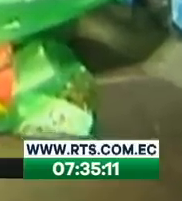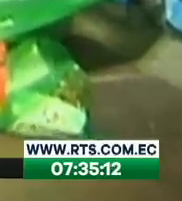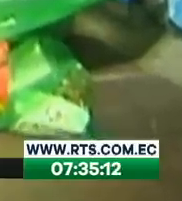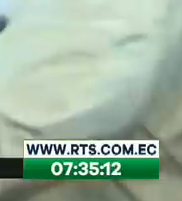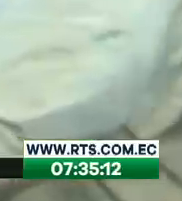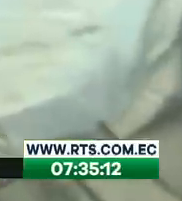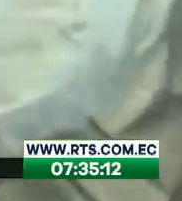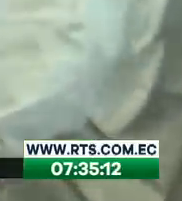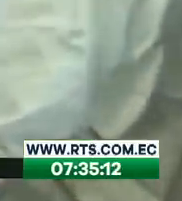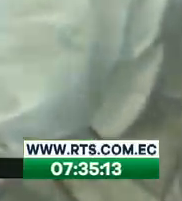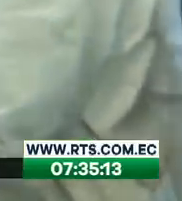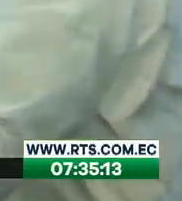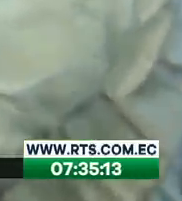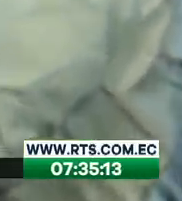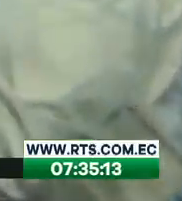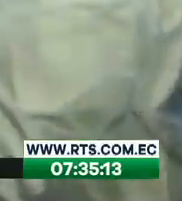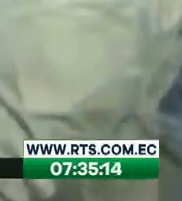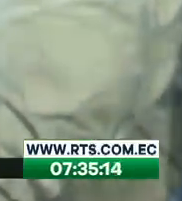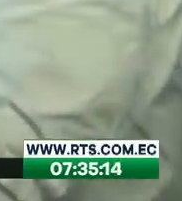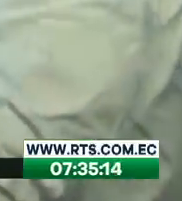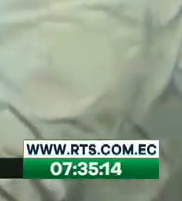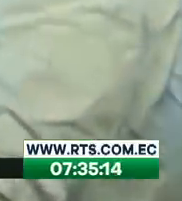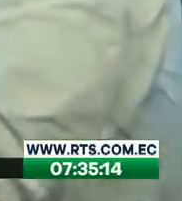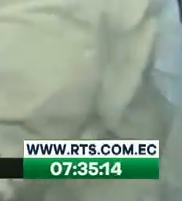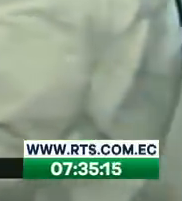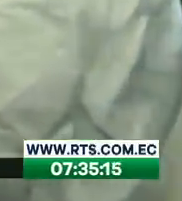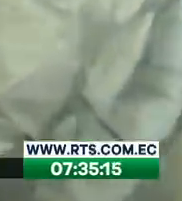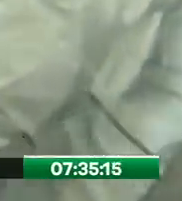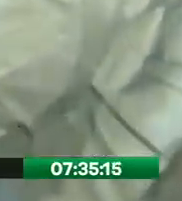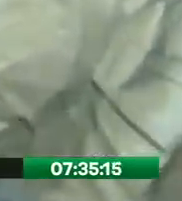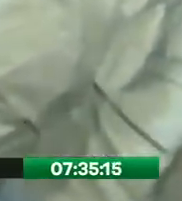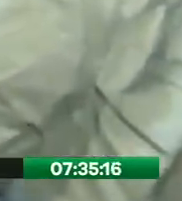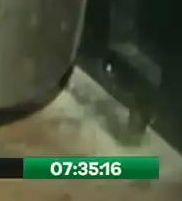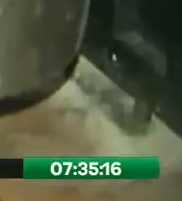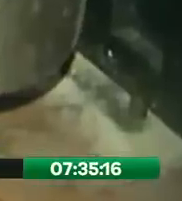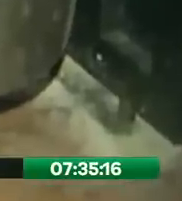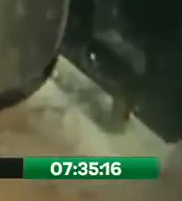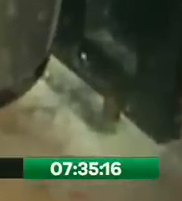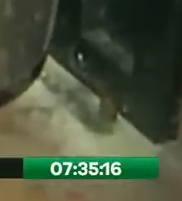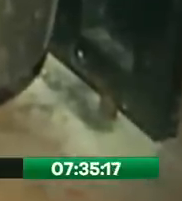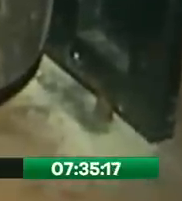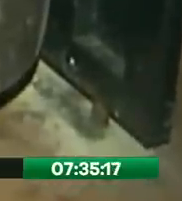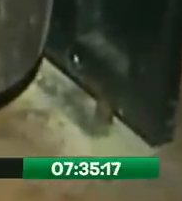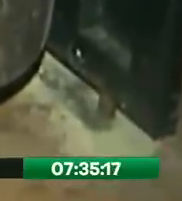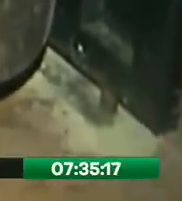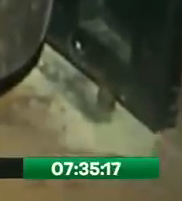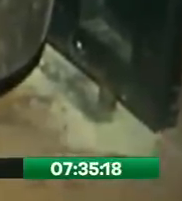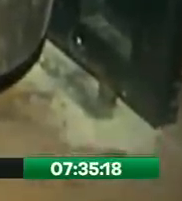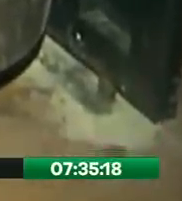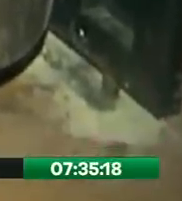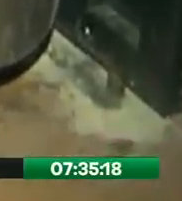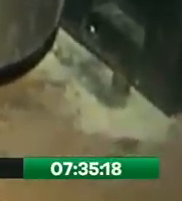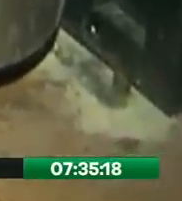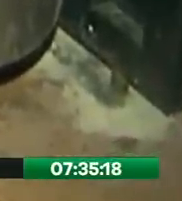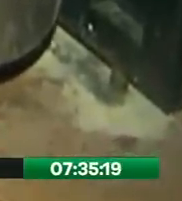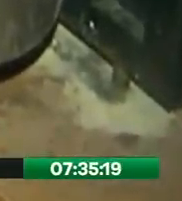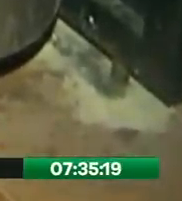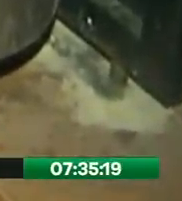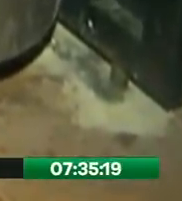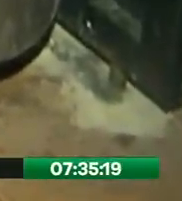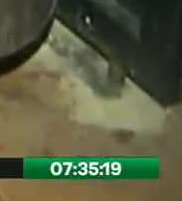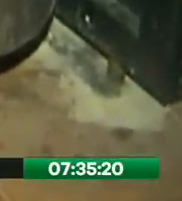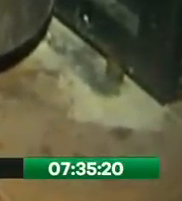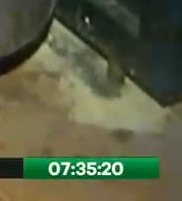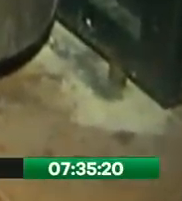y Chile, en donde en uno de los tachos de basura del lugar localizaron algo que sorprendió a muchos. En